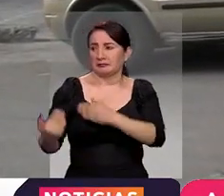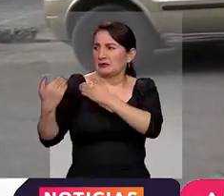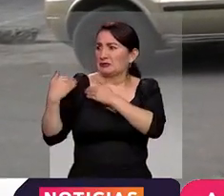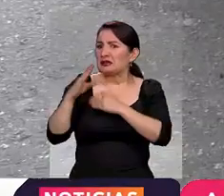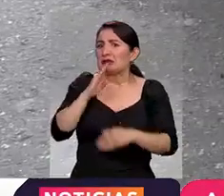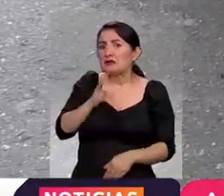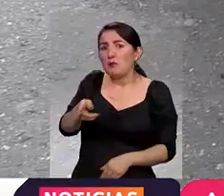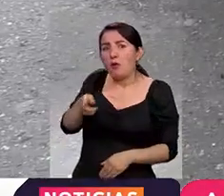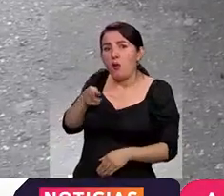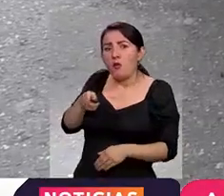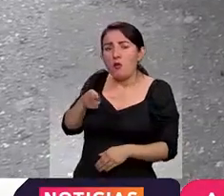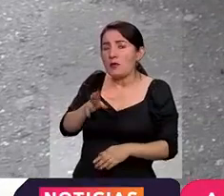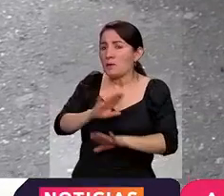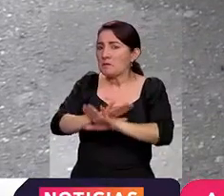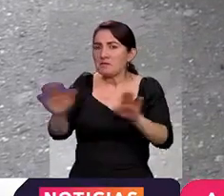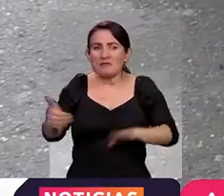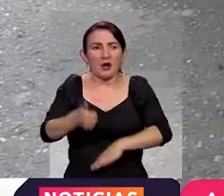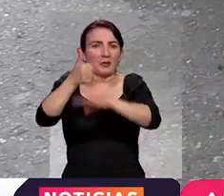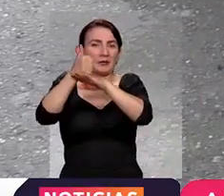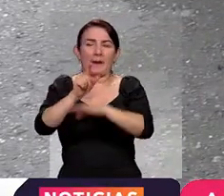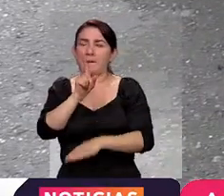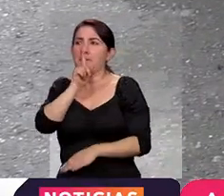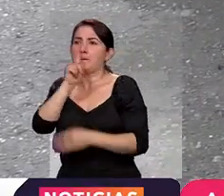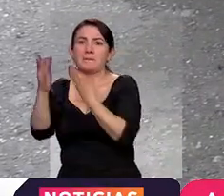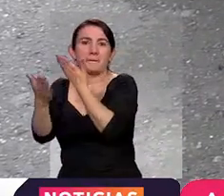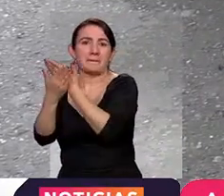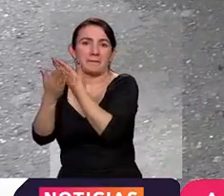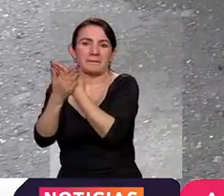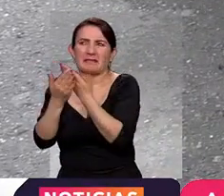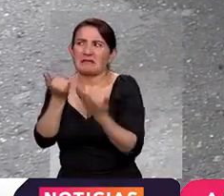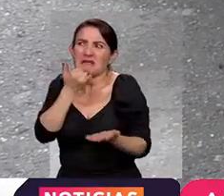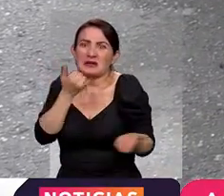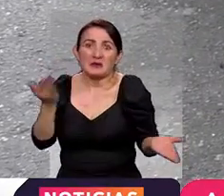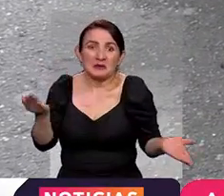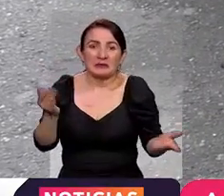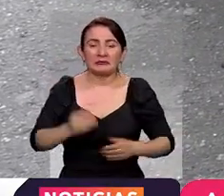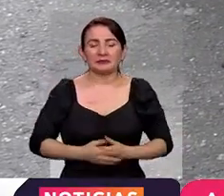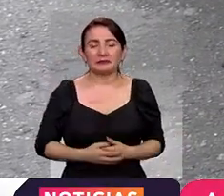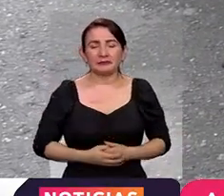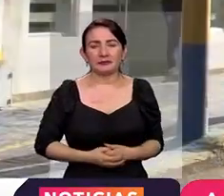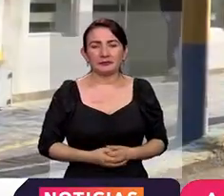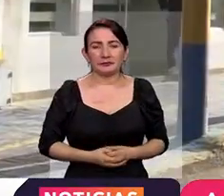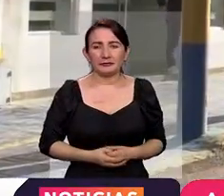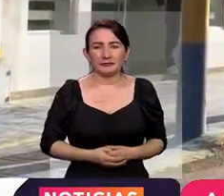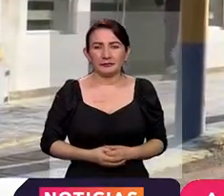Hasta el momento, las autoridades no se han pronunciado sobre este hecho de sicariato.